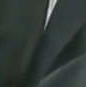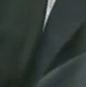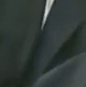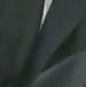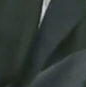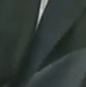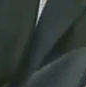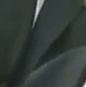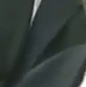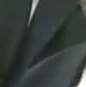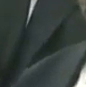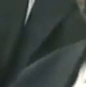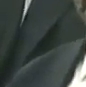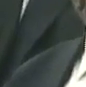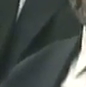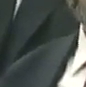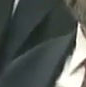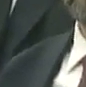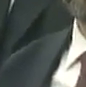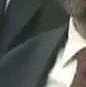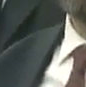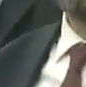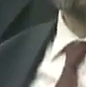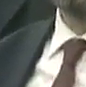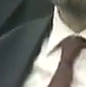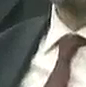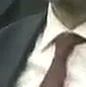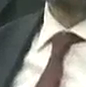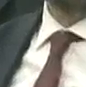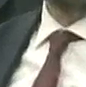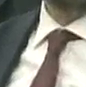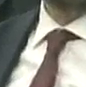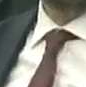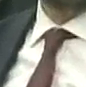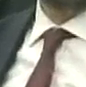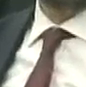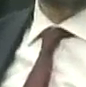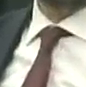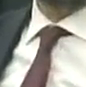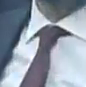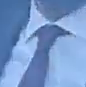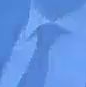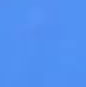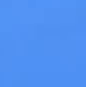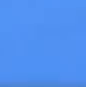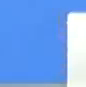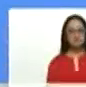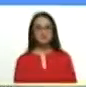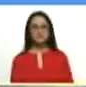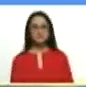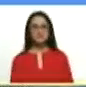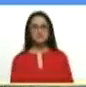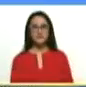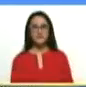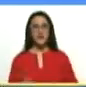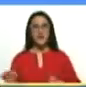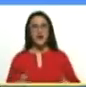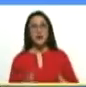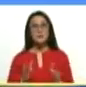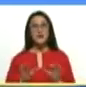relacionamiento a los más altos niveles, ampliando el horizonte de nuestra cooperación que nos permita trazar el camino